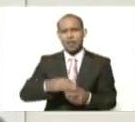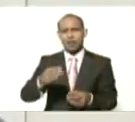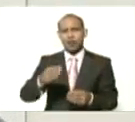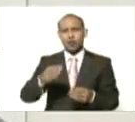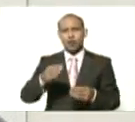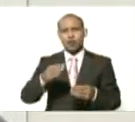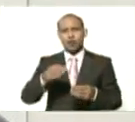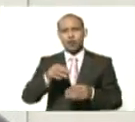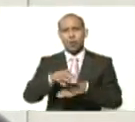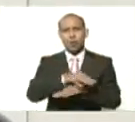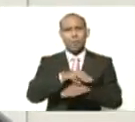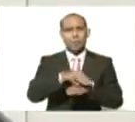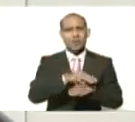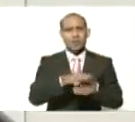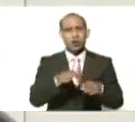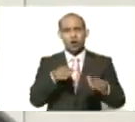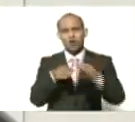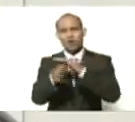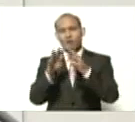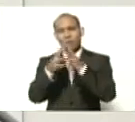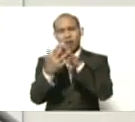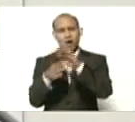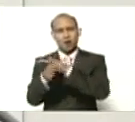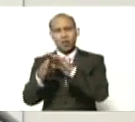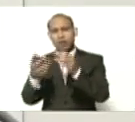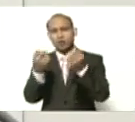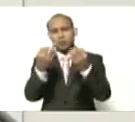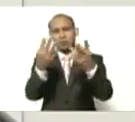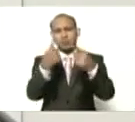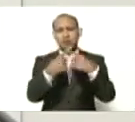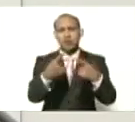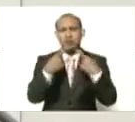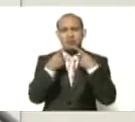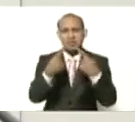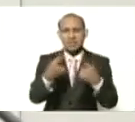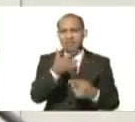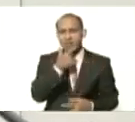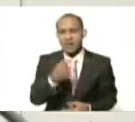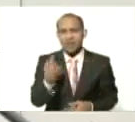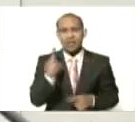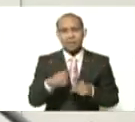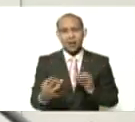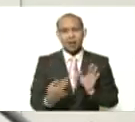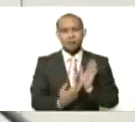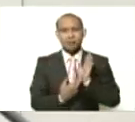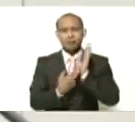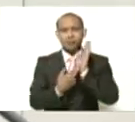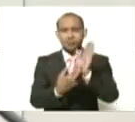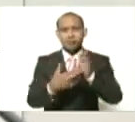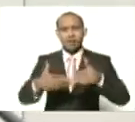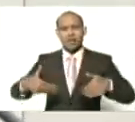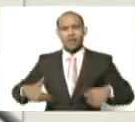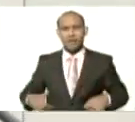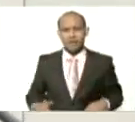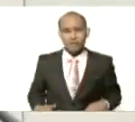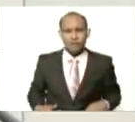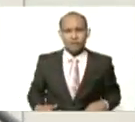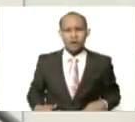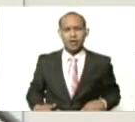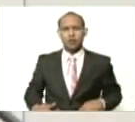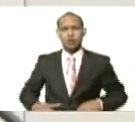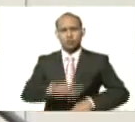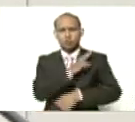Adentro en Venezuela. Son números que se dicen fácil, pero que representan el esfuerzo, el